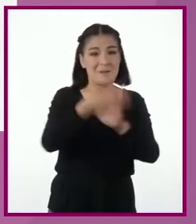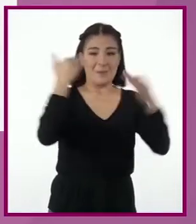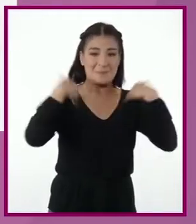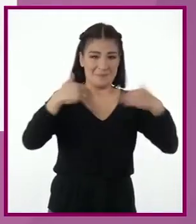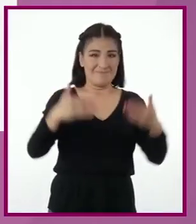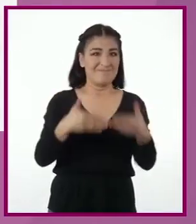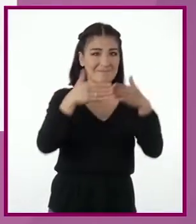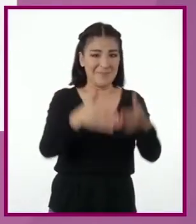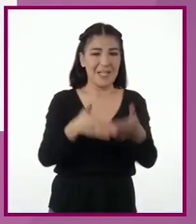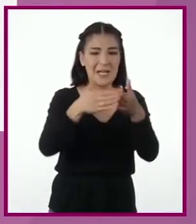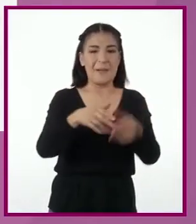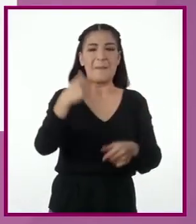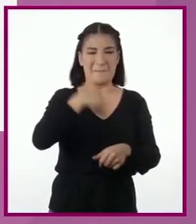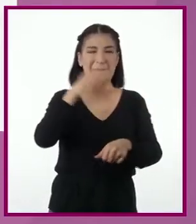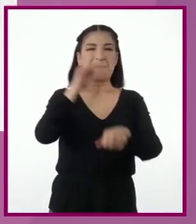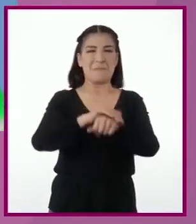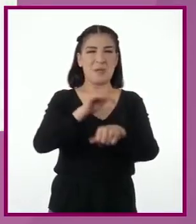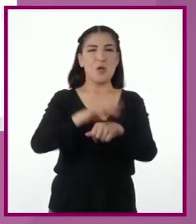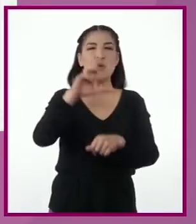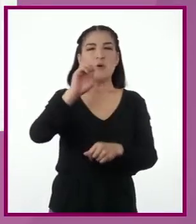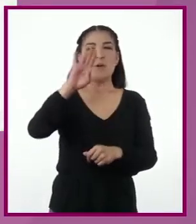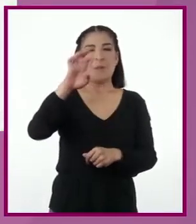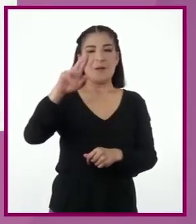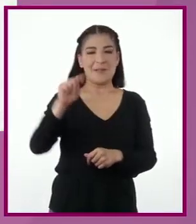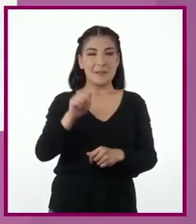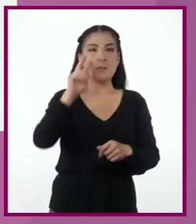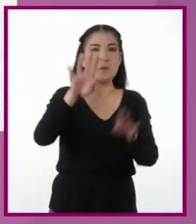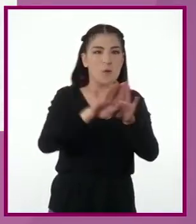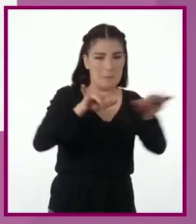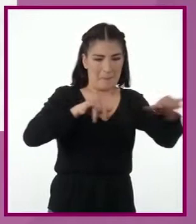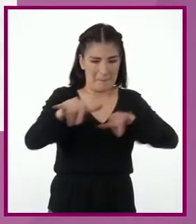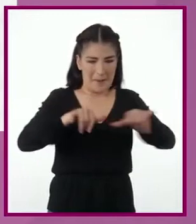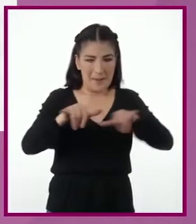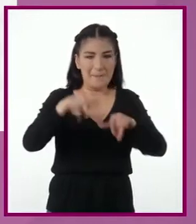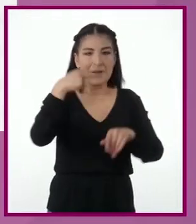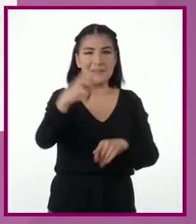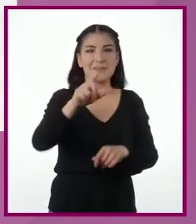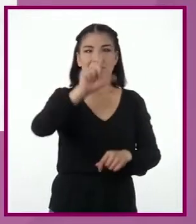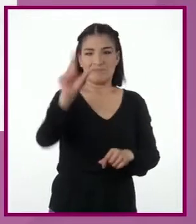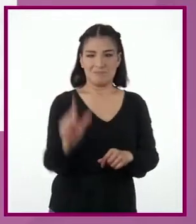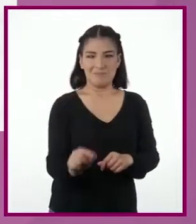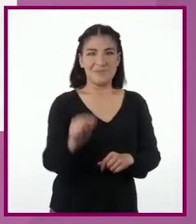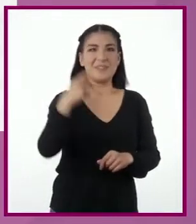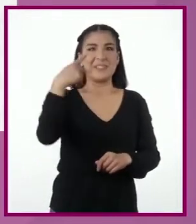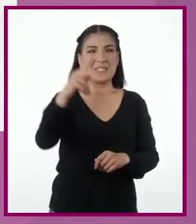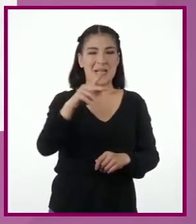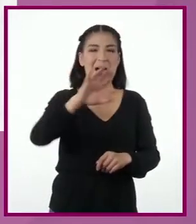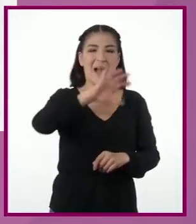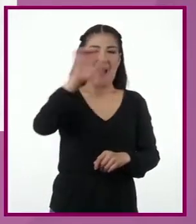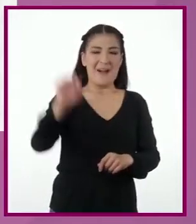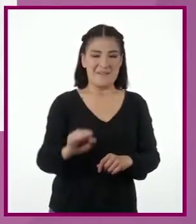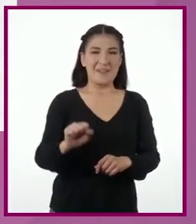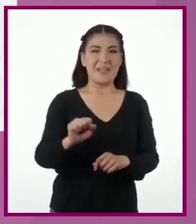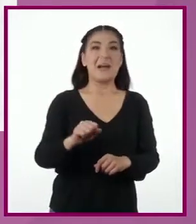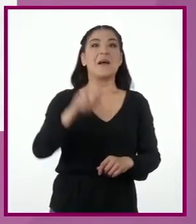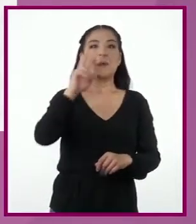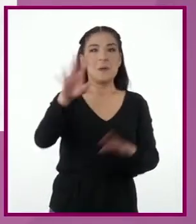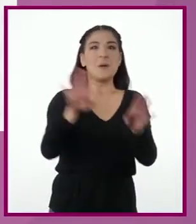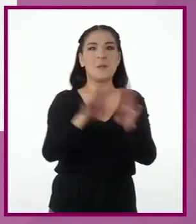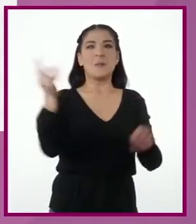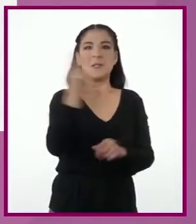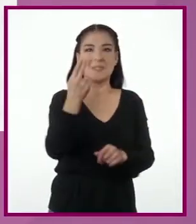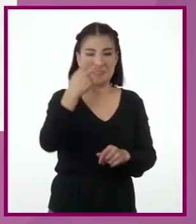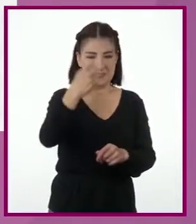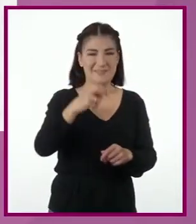Fitzroy preparaba una expedición para delinear mapas de la costa de la Patagonia y la Tierra de Fuego, y necesitaba un